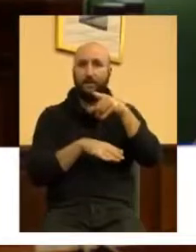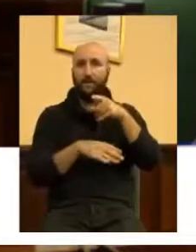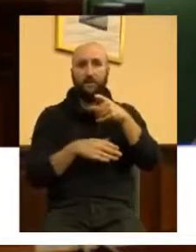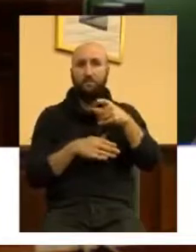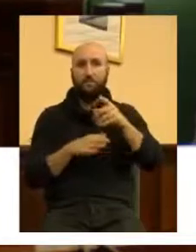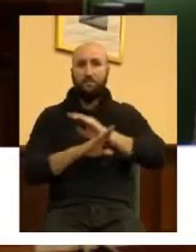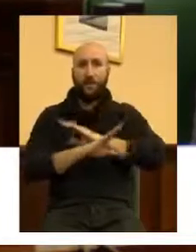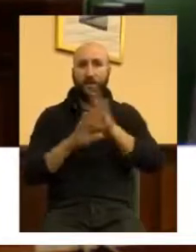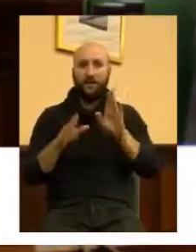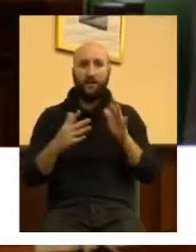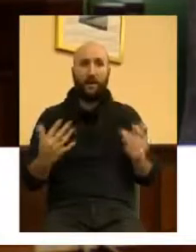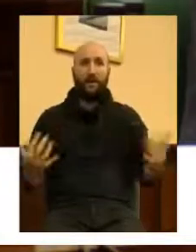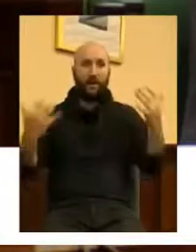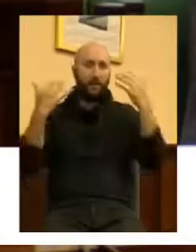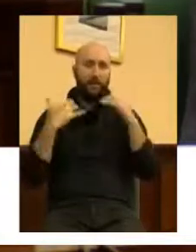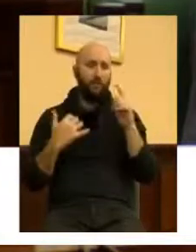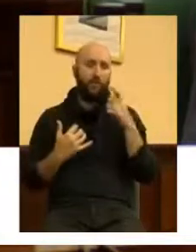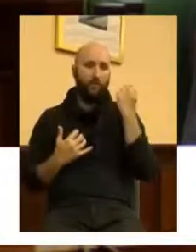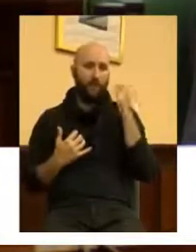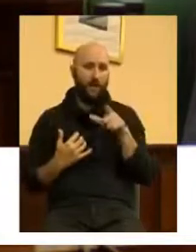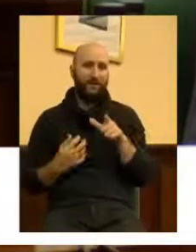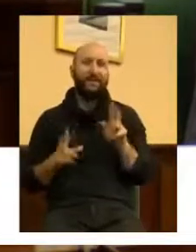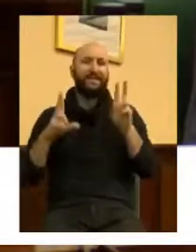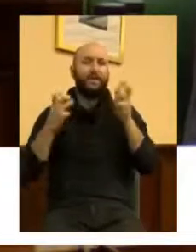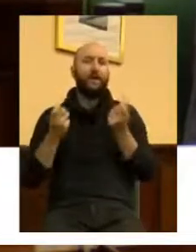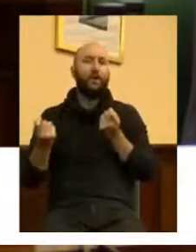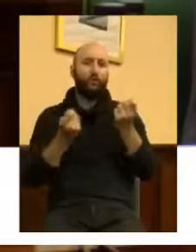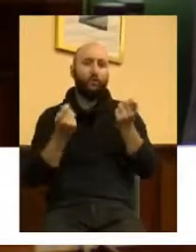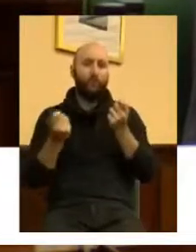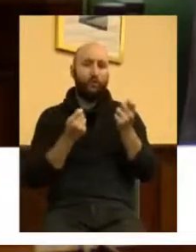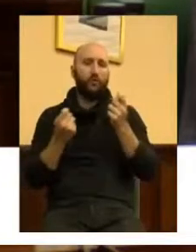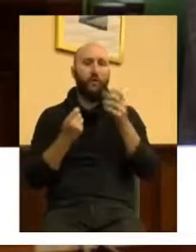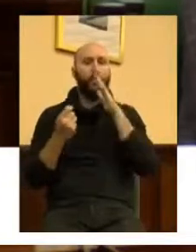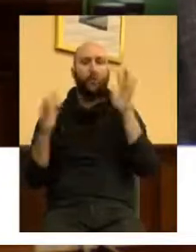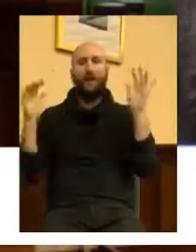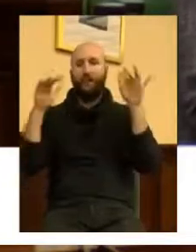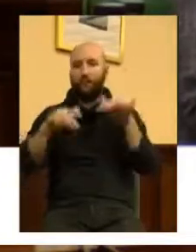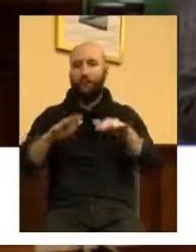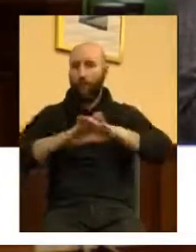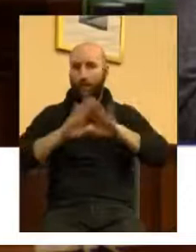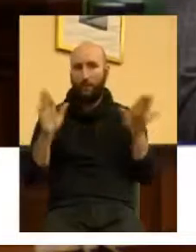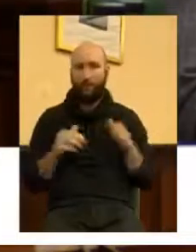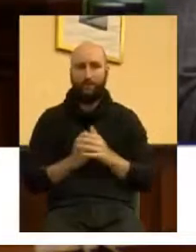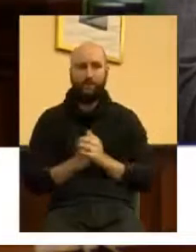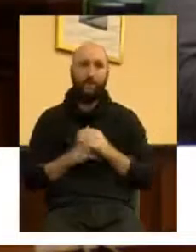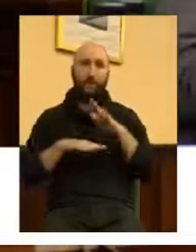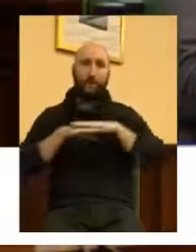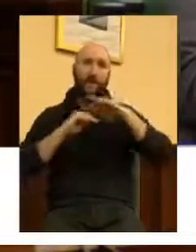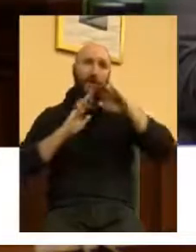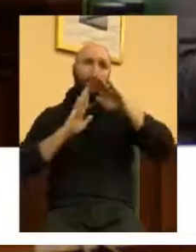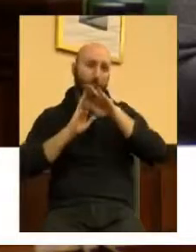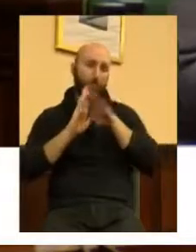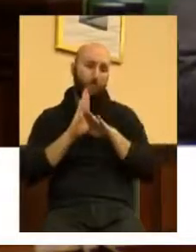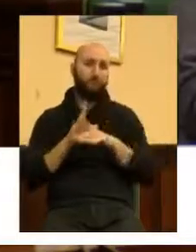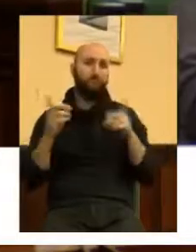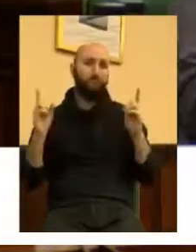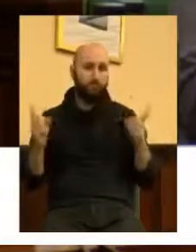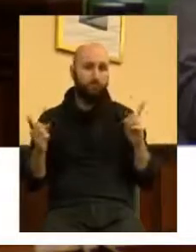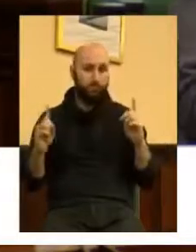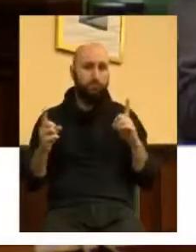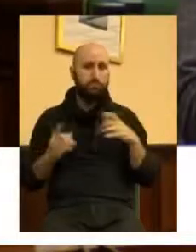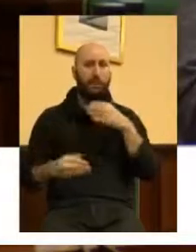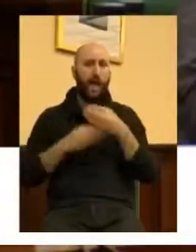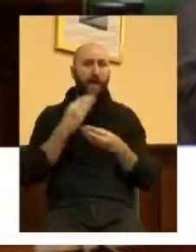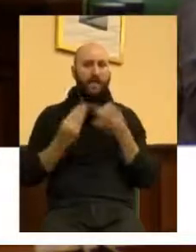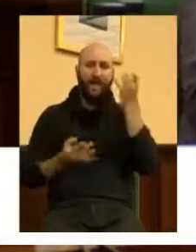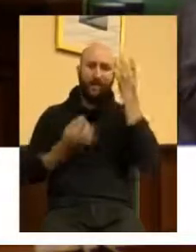pedimos masificación. Esto es una cuestión de control de aforos. O sea, a la hora de tomar medidas preventivas, tú puedes hacer actividades